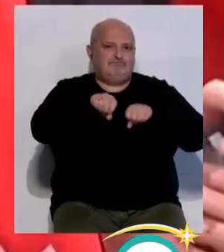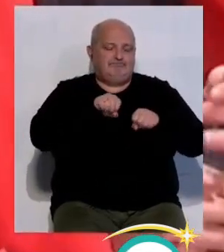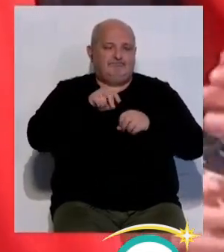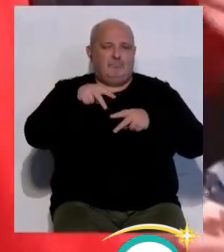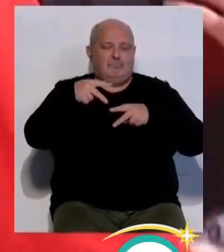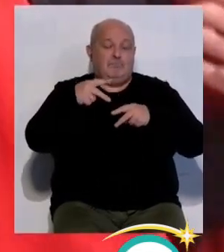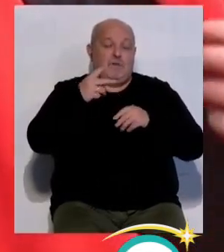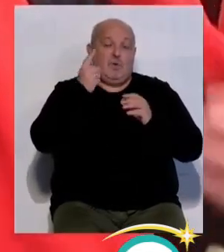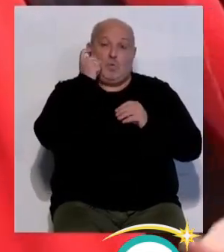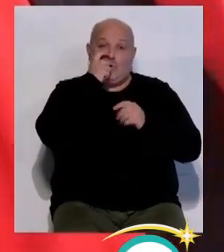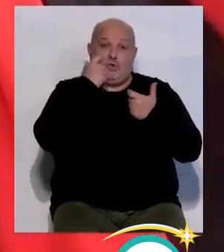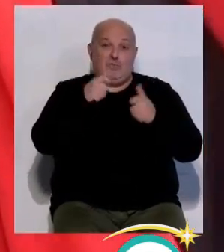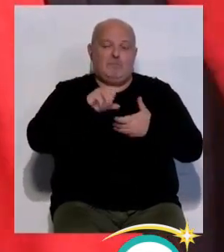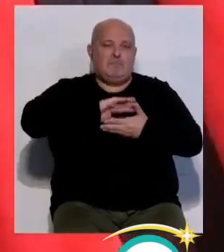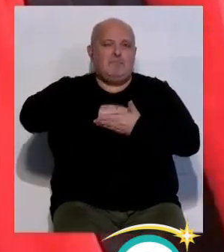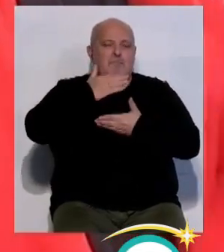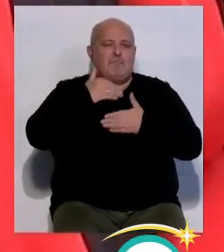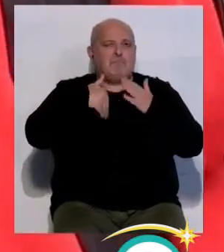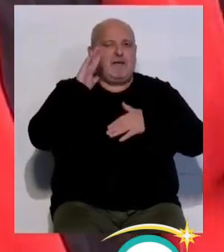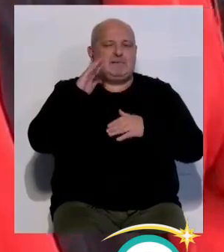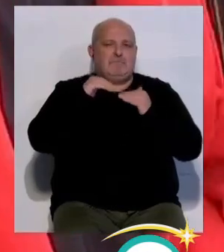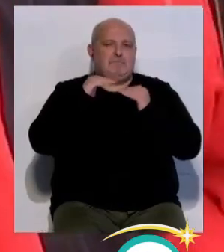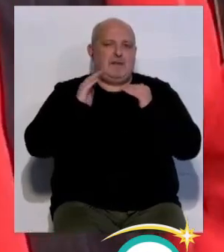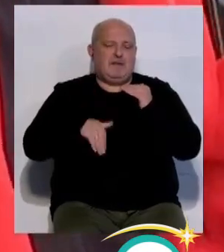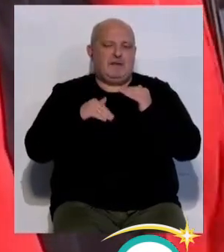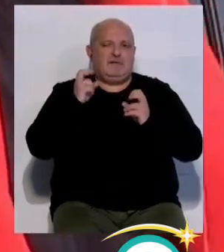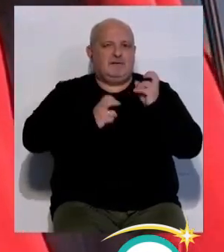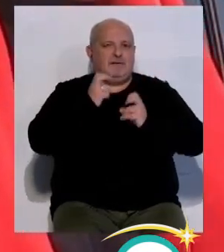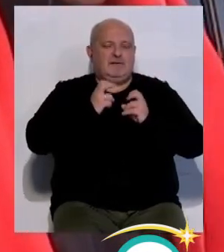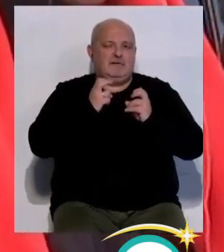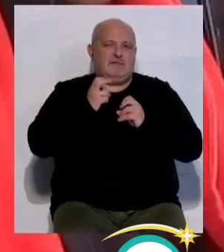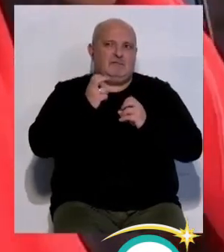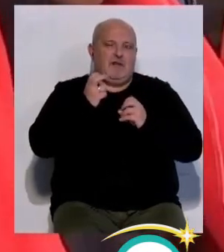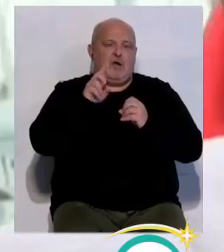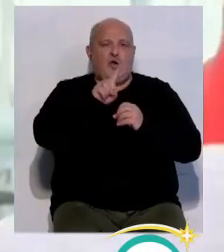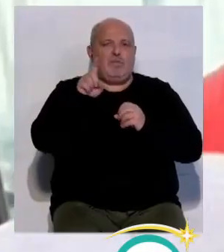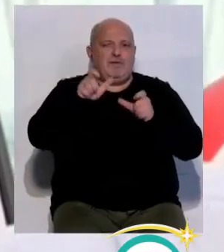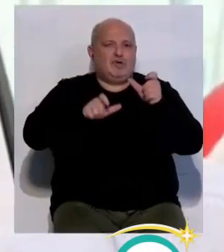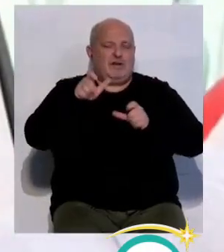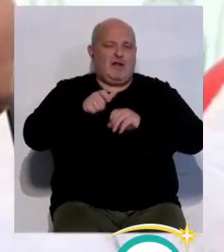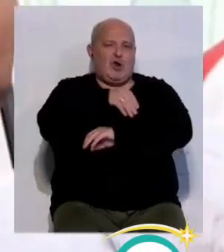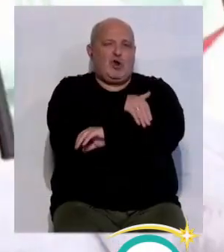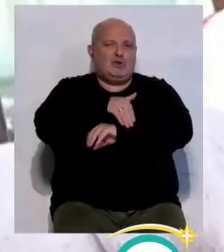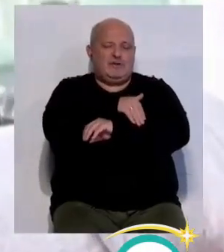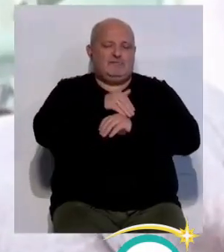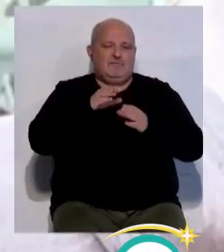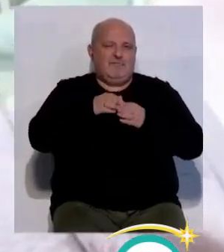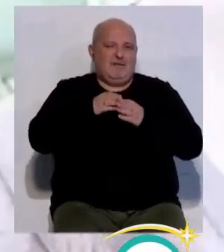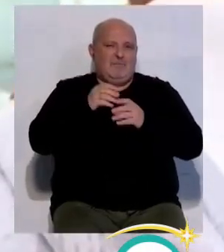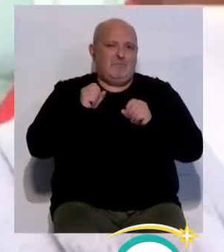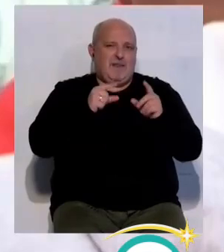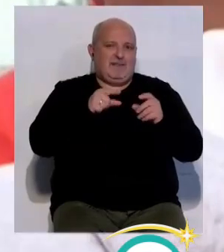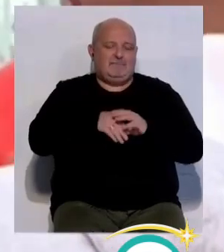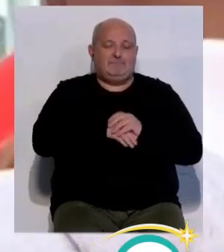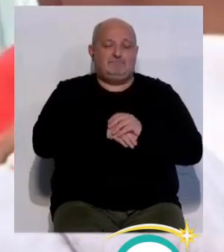que junio se sitúa como el mes con menos llegadas, al recepcionarse a 11 personas en las costas de Cádiz. No